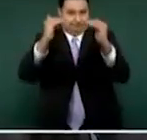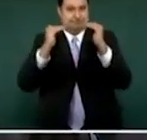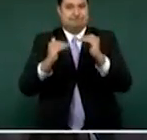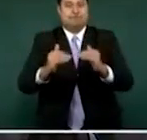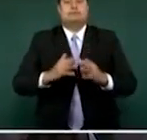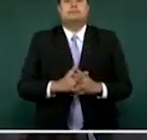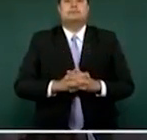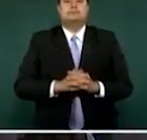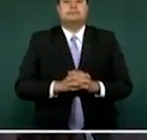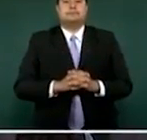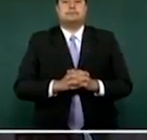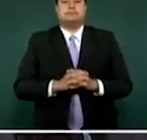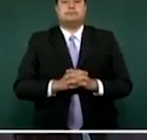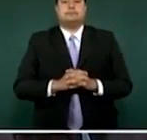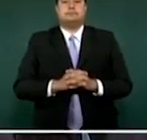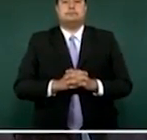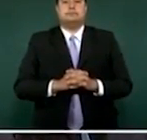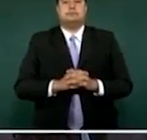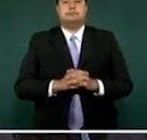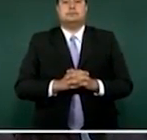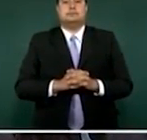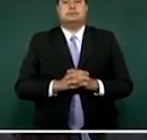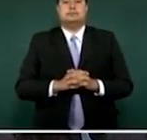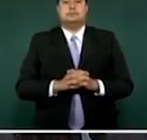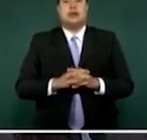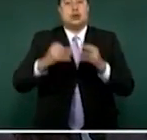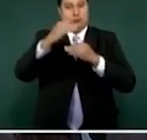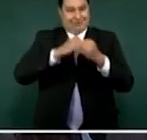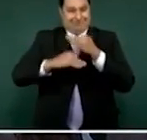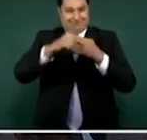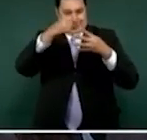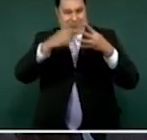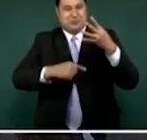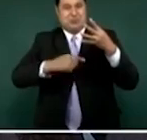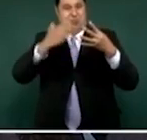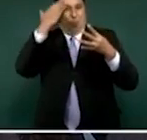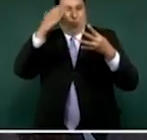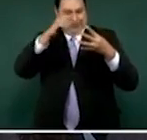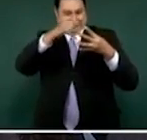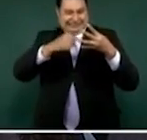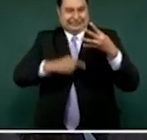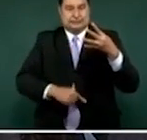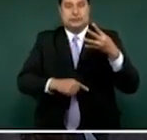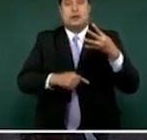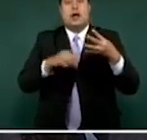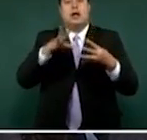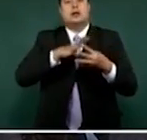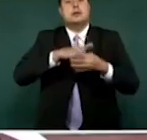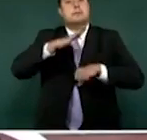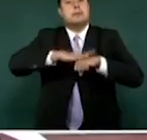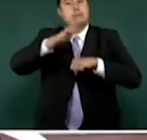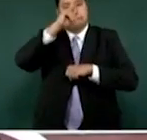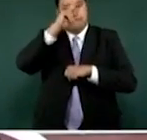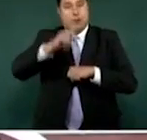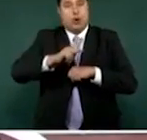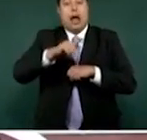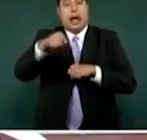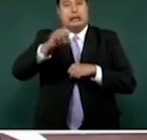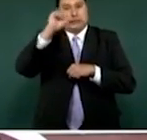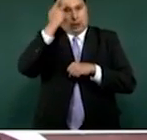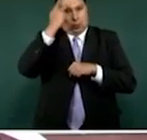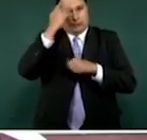favor. De todos los delitos, podemos ver que la gran mayoría este estado va a la